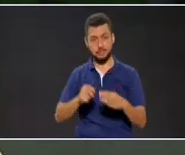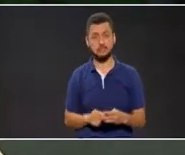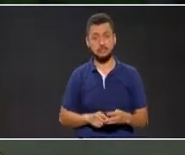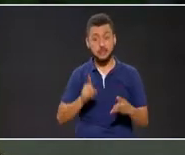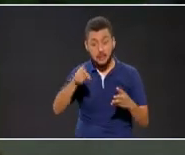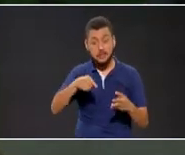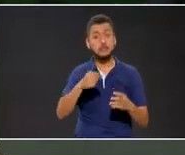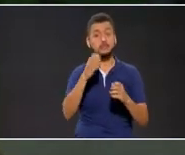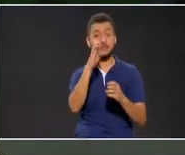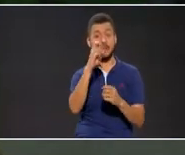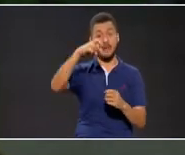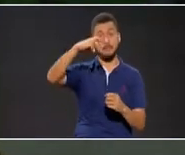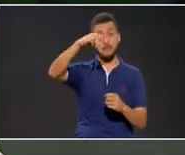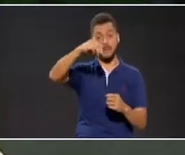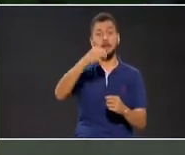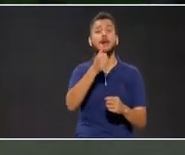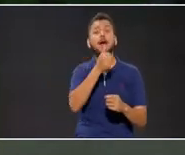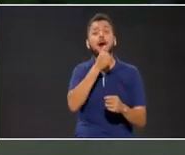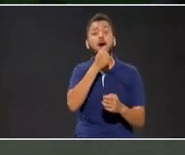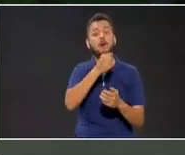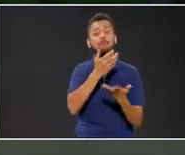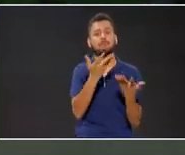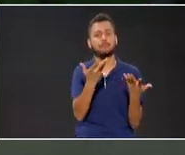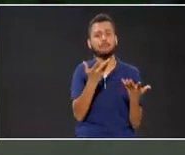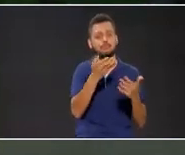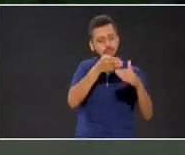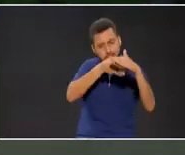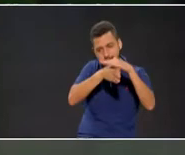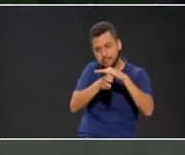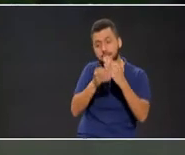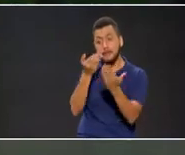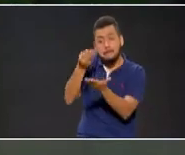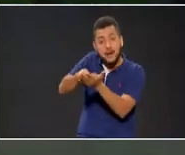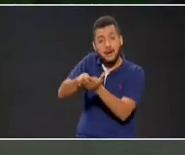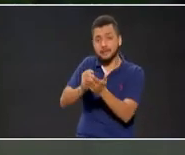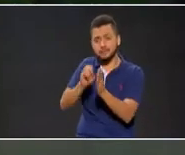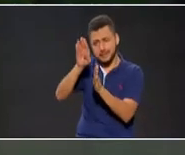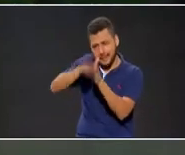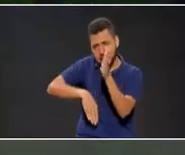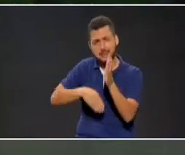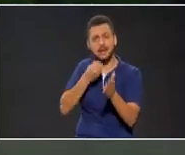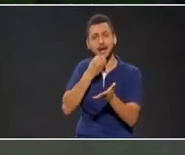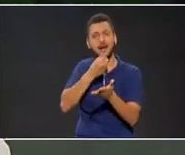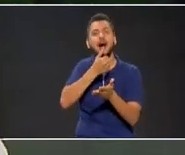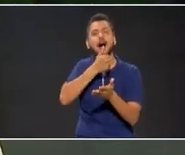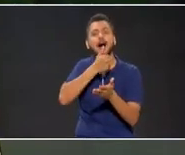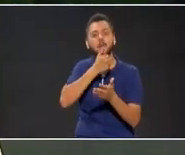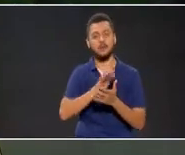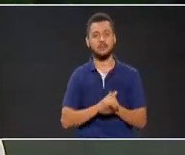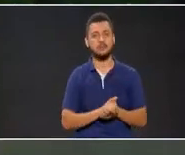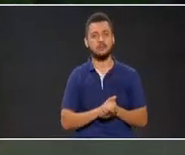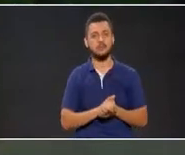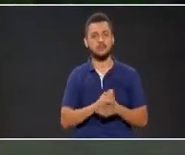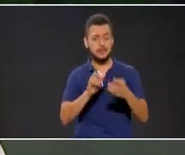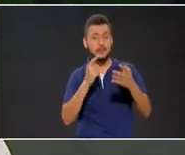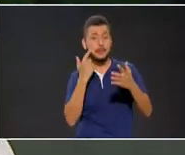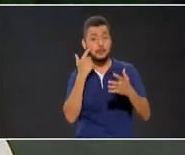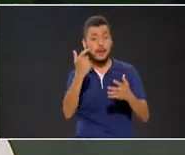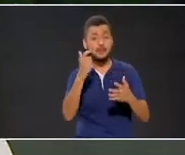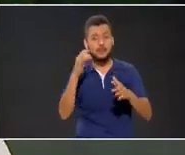de acueductos ya lo pagamos entonces agua gratis y lo más importante es que si se va a quitar el